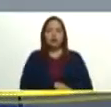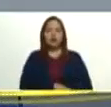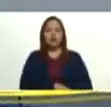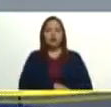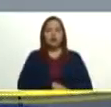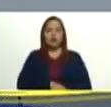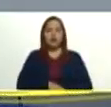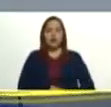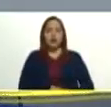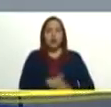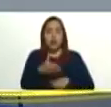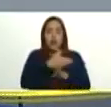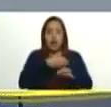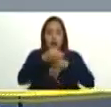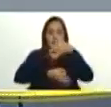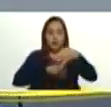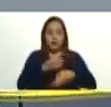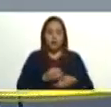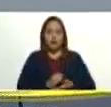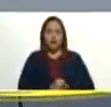ya señalé,